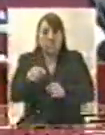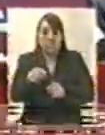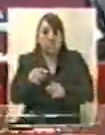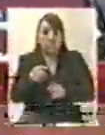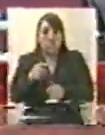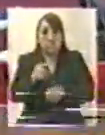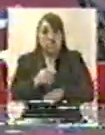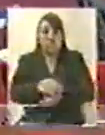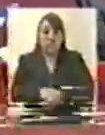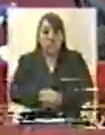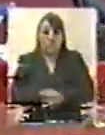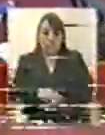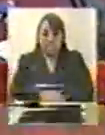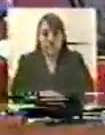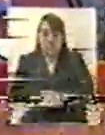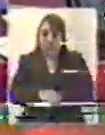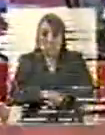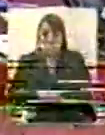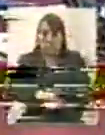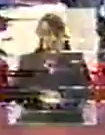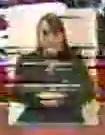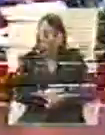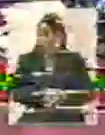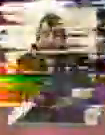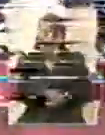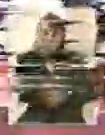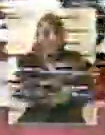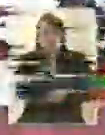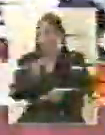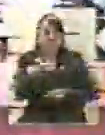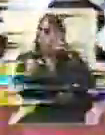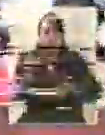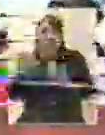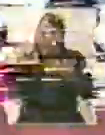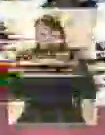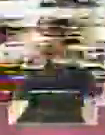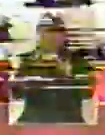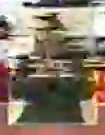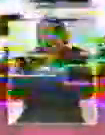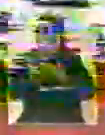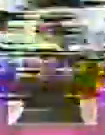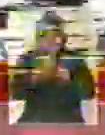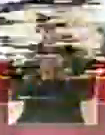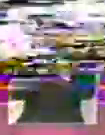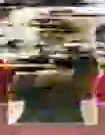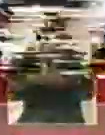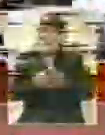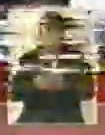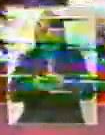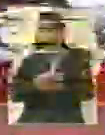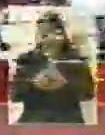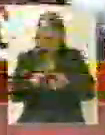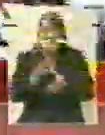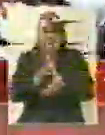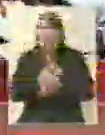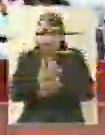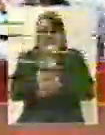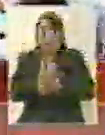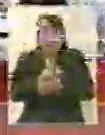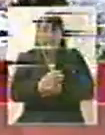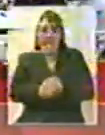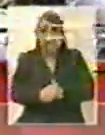Y esto debido a que no hay una concordancia entre la ley de partidos políticos y el reglamento del